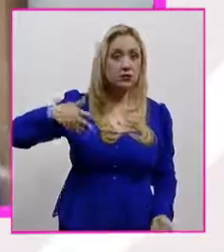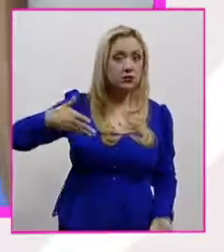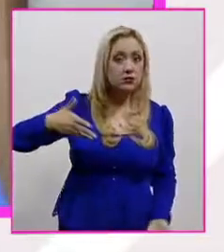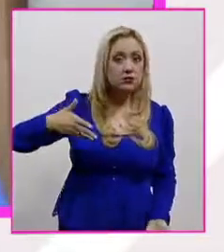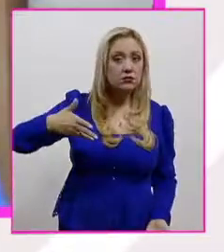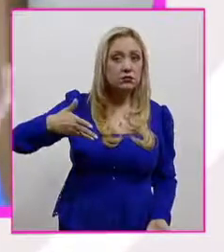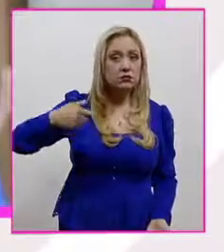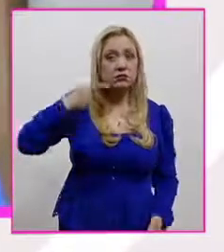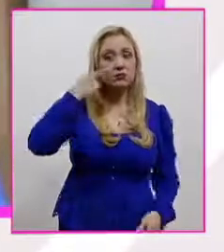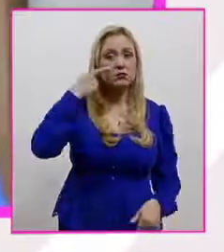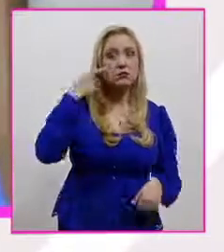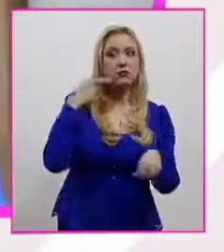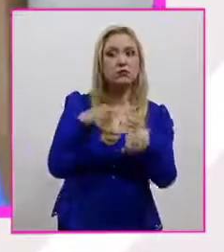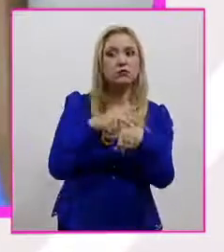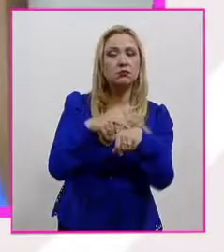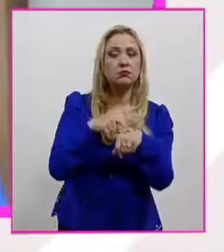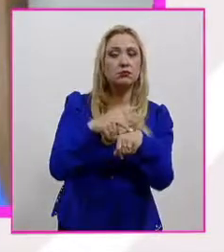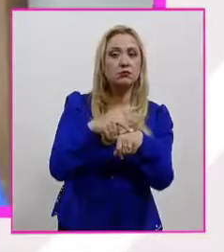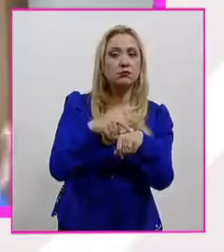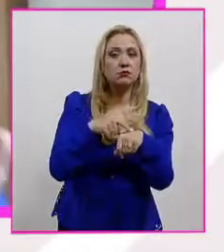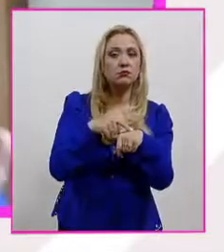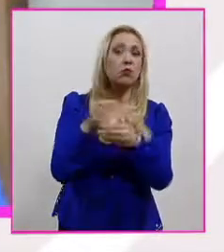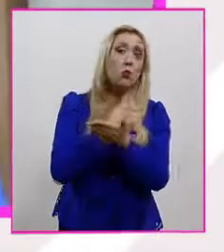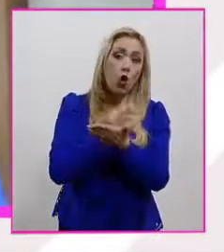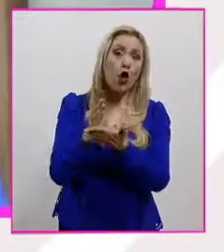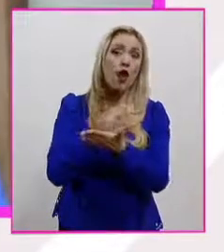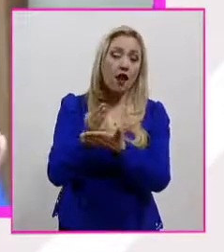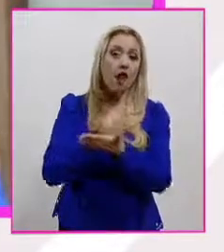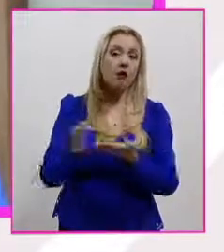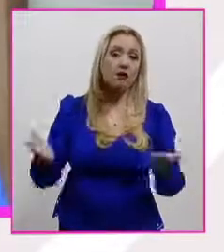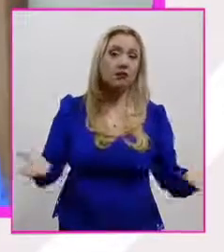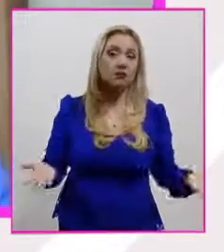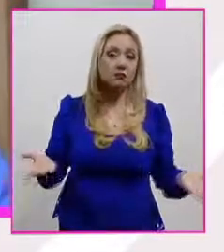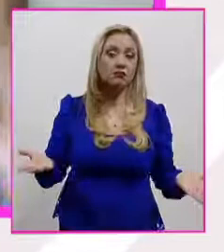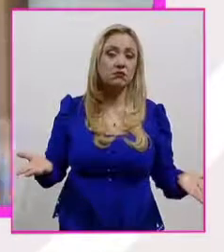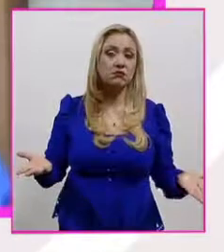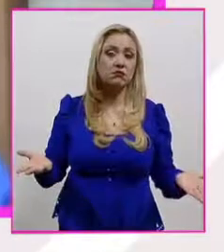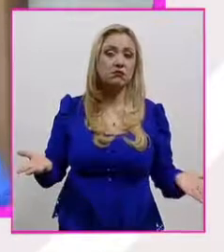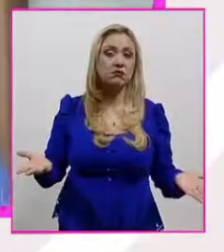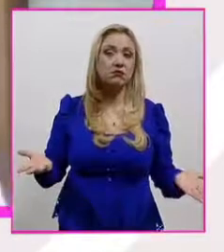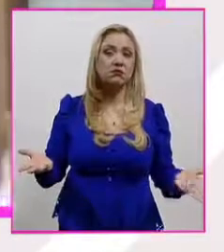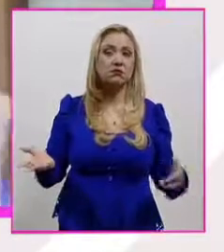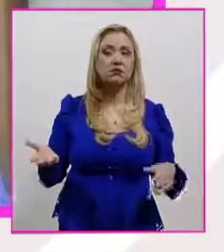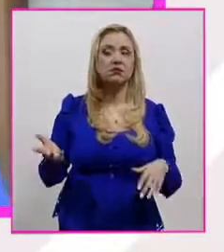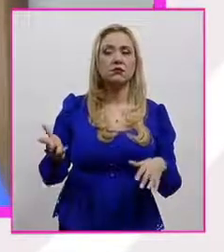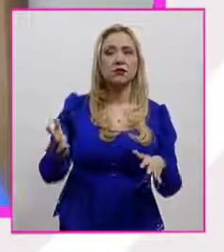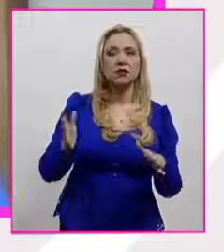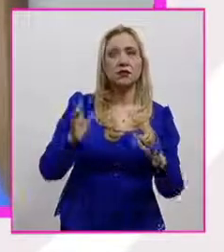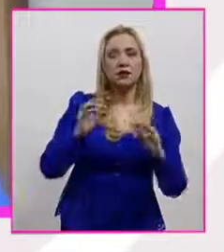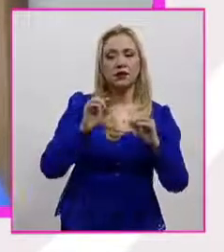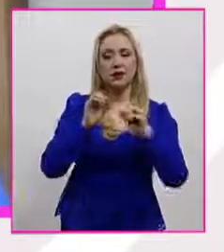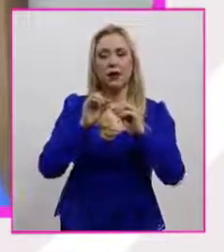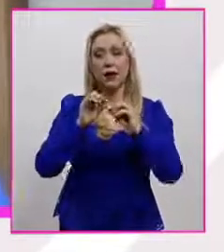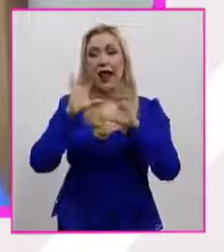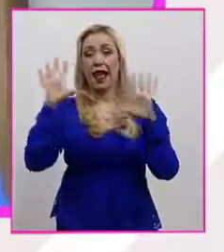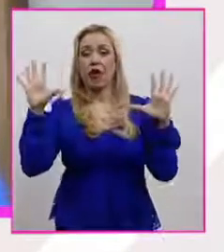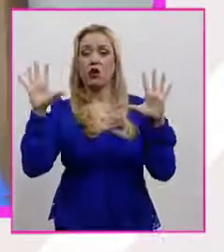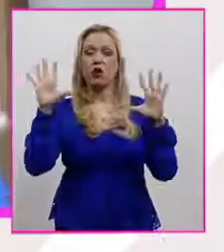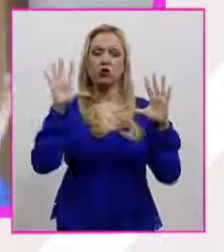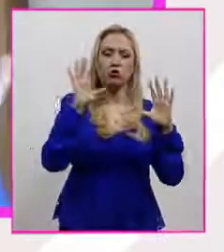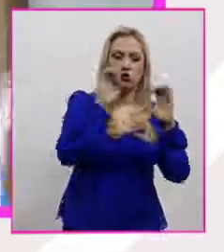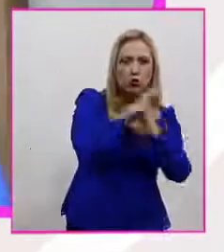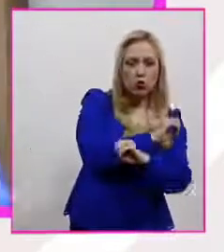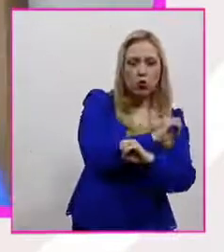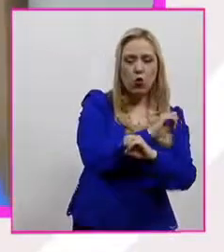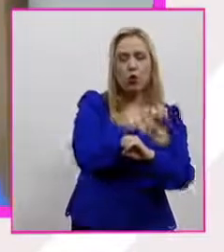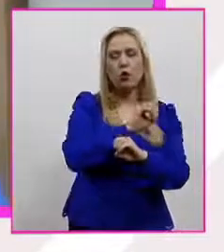somos de piel, digamos, morena en alguna tonalidad de morena. La población de